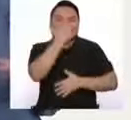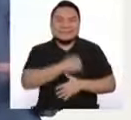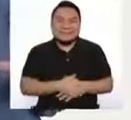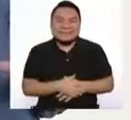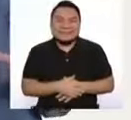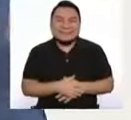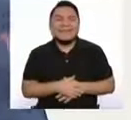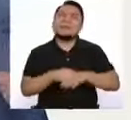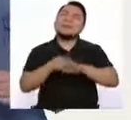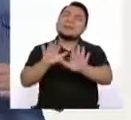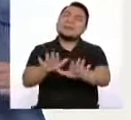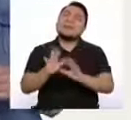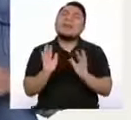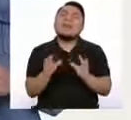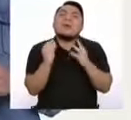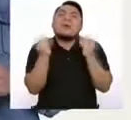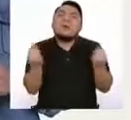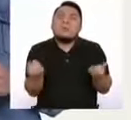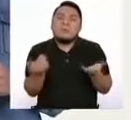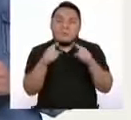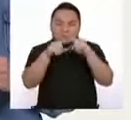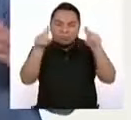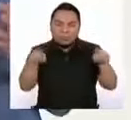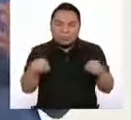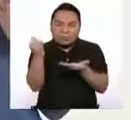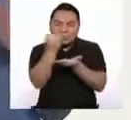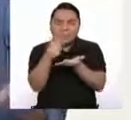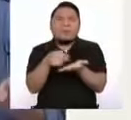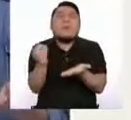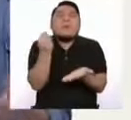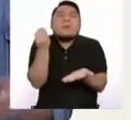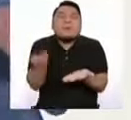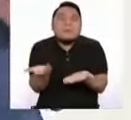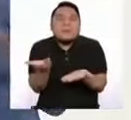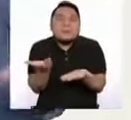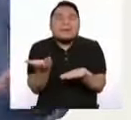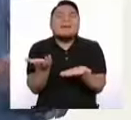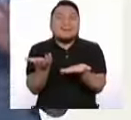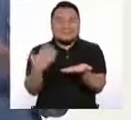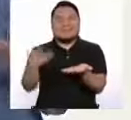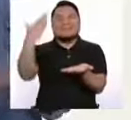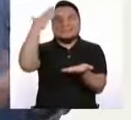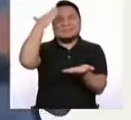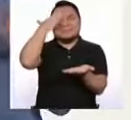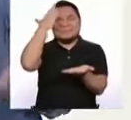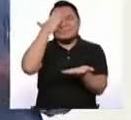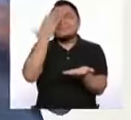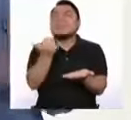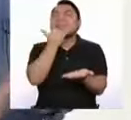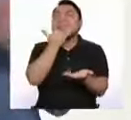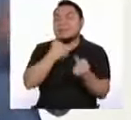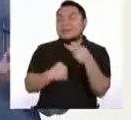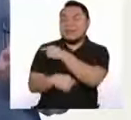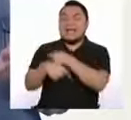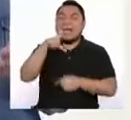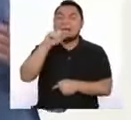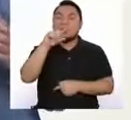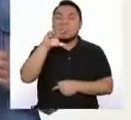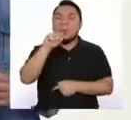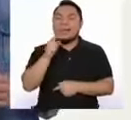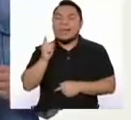Pero, ¿cómo se seguirá un mapa? ¡Ya sé! Veamos qué le pasó a Lola, Abby y